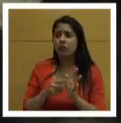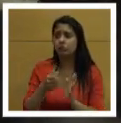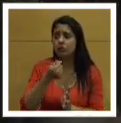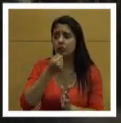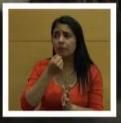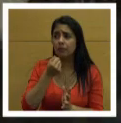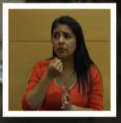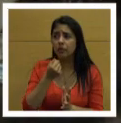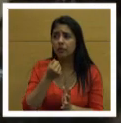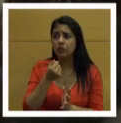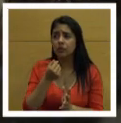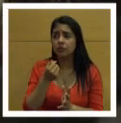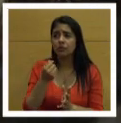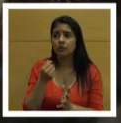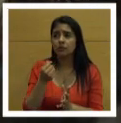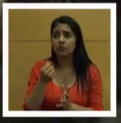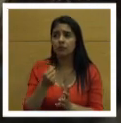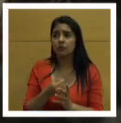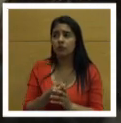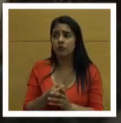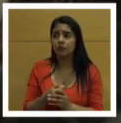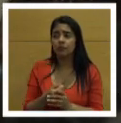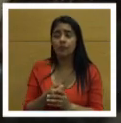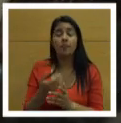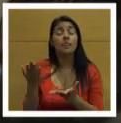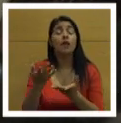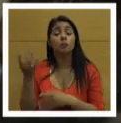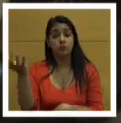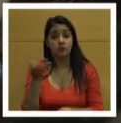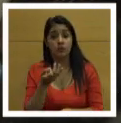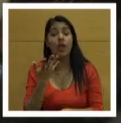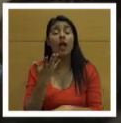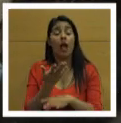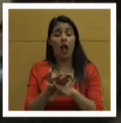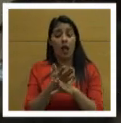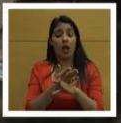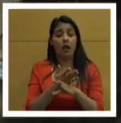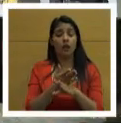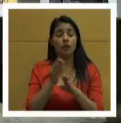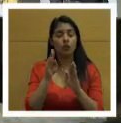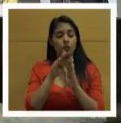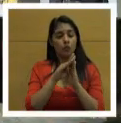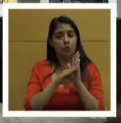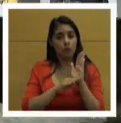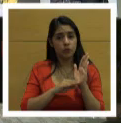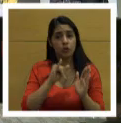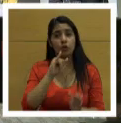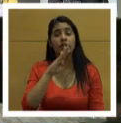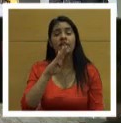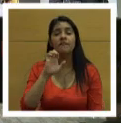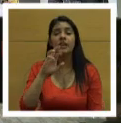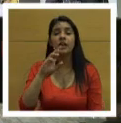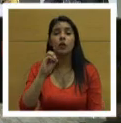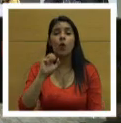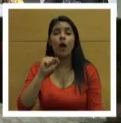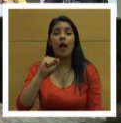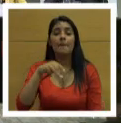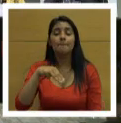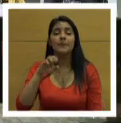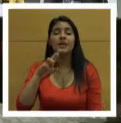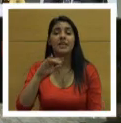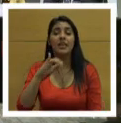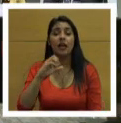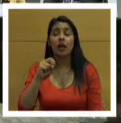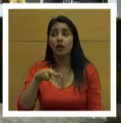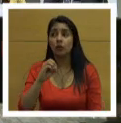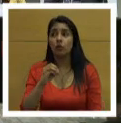En el sentido que, como bien expuso usted, existe un protocolo iberoamericano para abordar temas de violencia de género